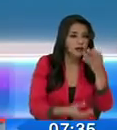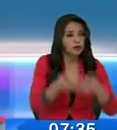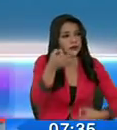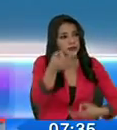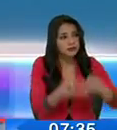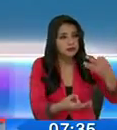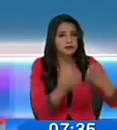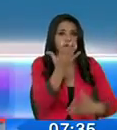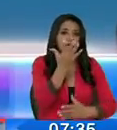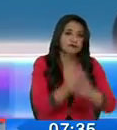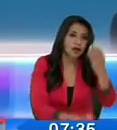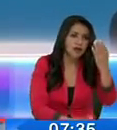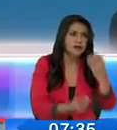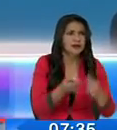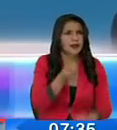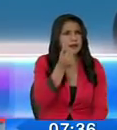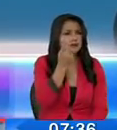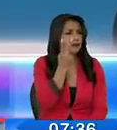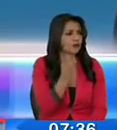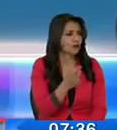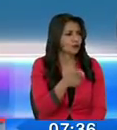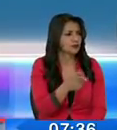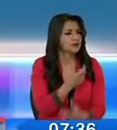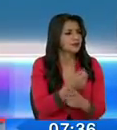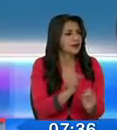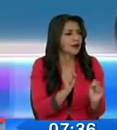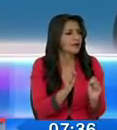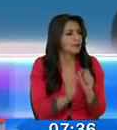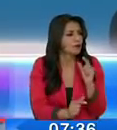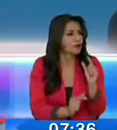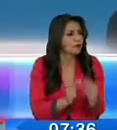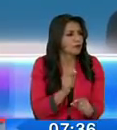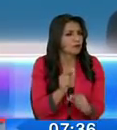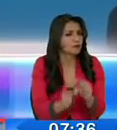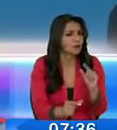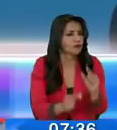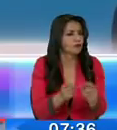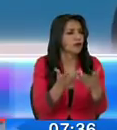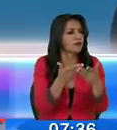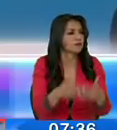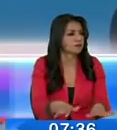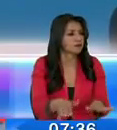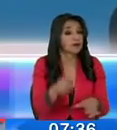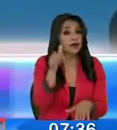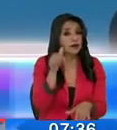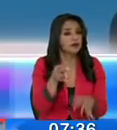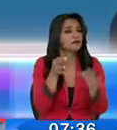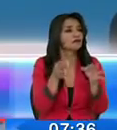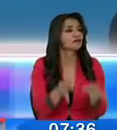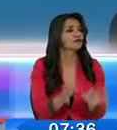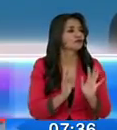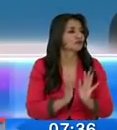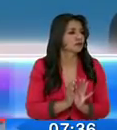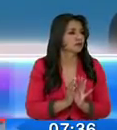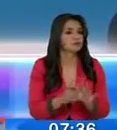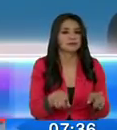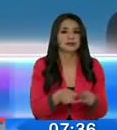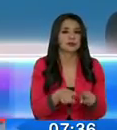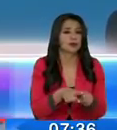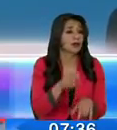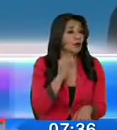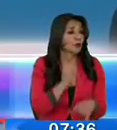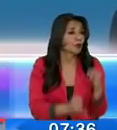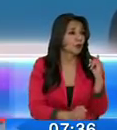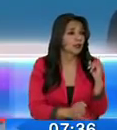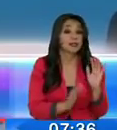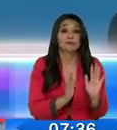de audiencias fallidas para salvarle de a poco, para agotar las circunstancias y el día de ayer se pretendió darle la estocada final con